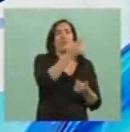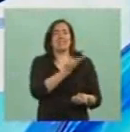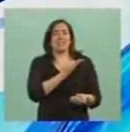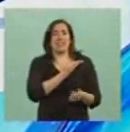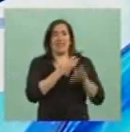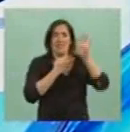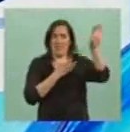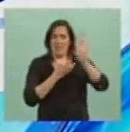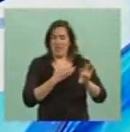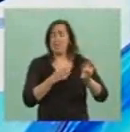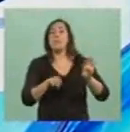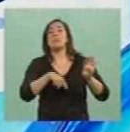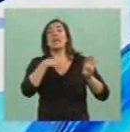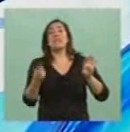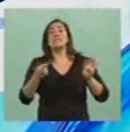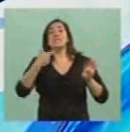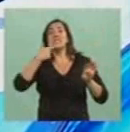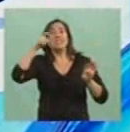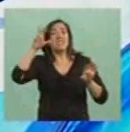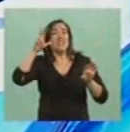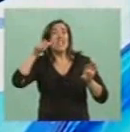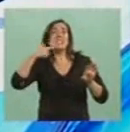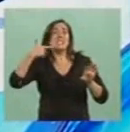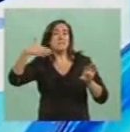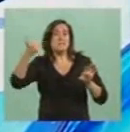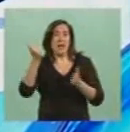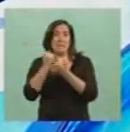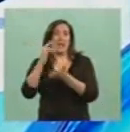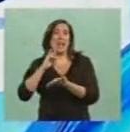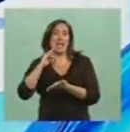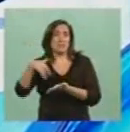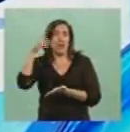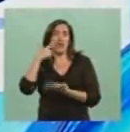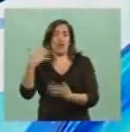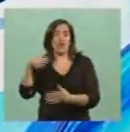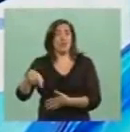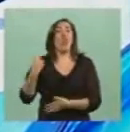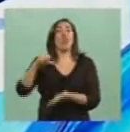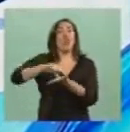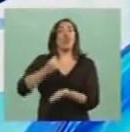Fe, pero La Serenísima está aquí en provincia de Buenos Aires, en General Rodríguez,